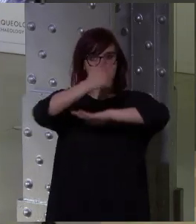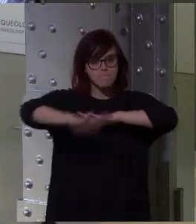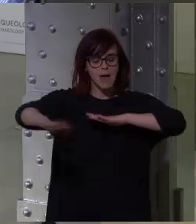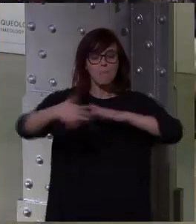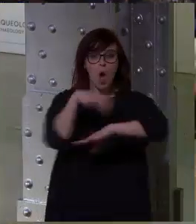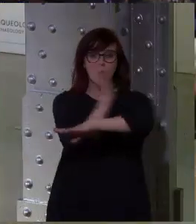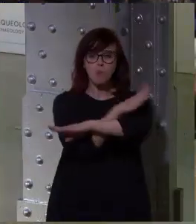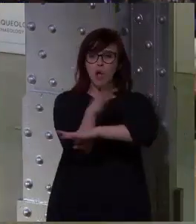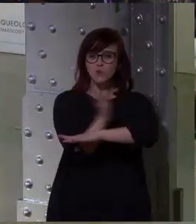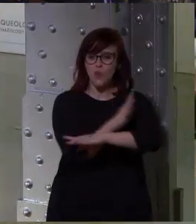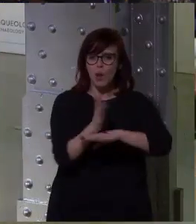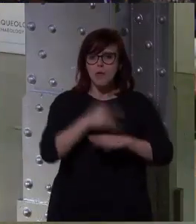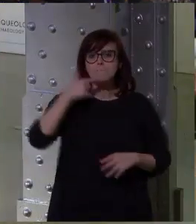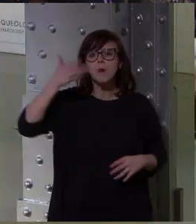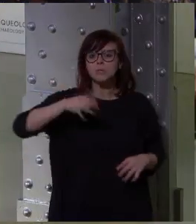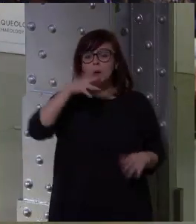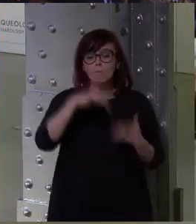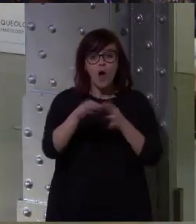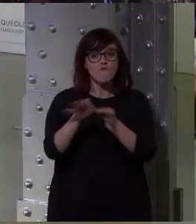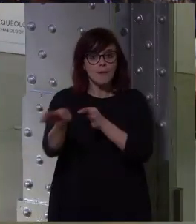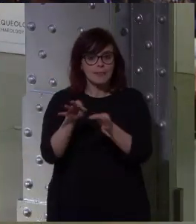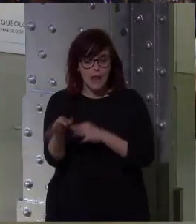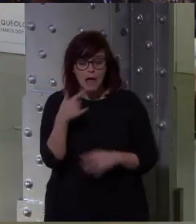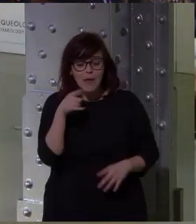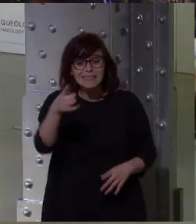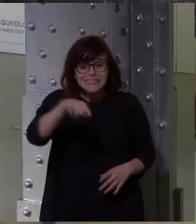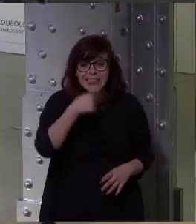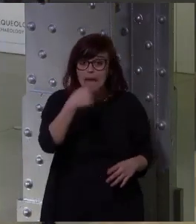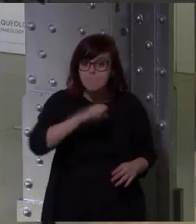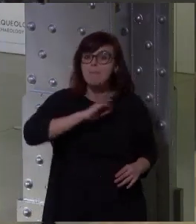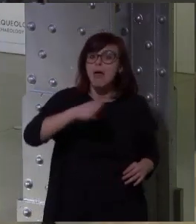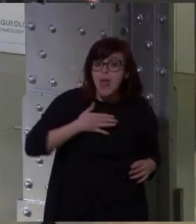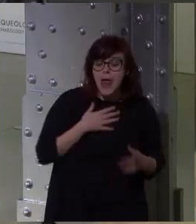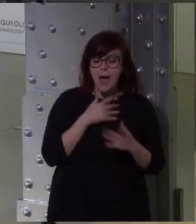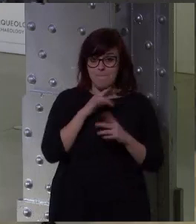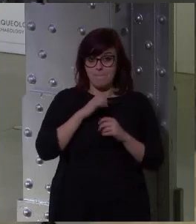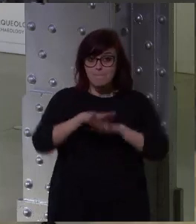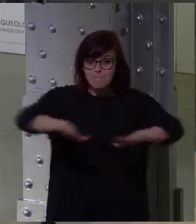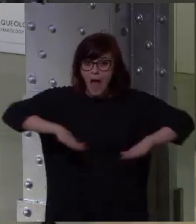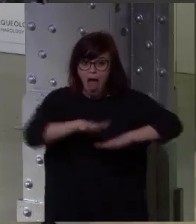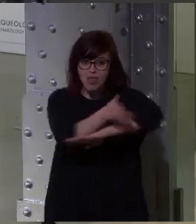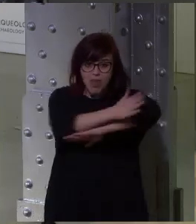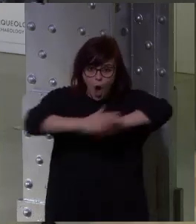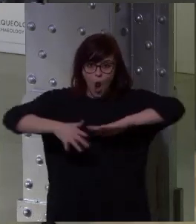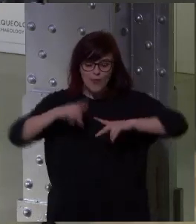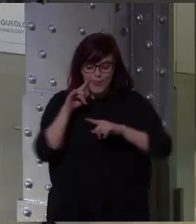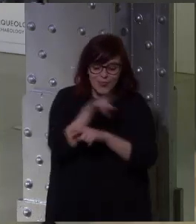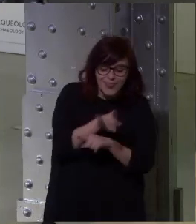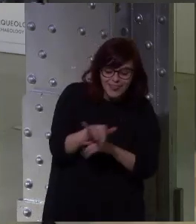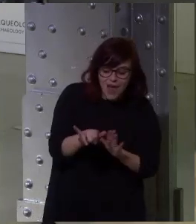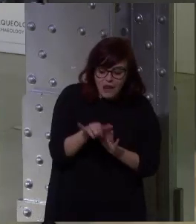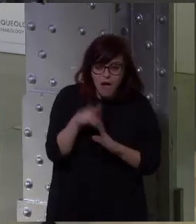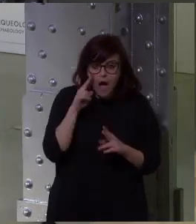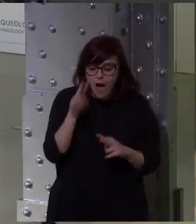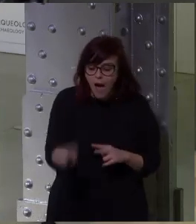la Posidonia? Si ahora estuviésemos en Formentera, os diría, mañana cuando vayáis a la playa, acercaros a la orilla, mirar de